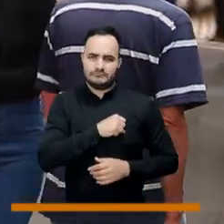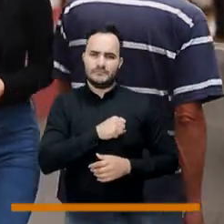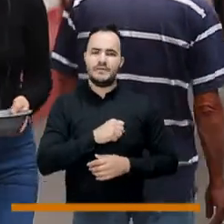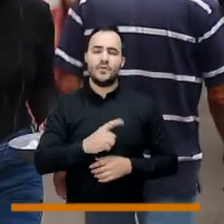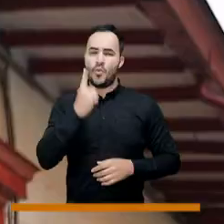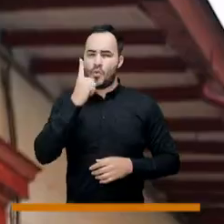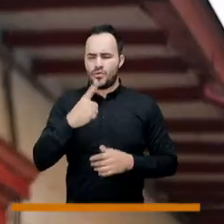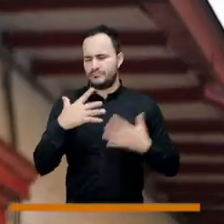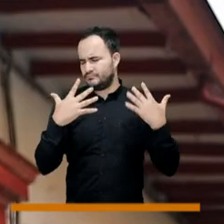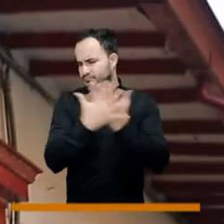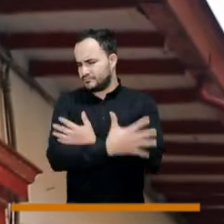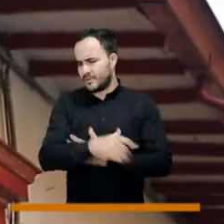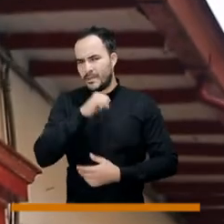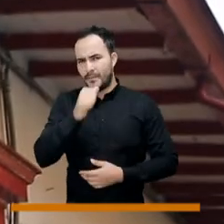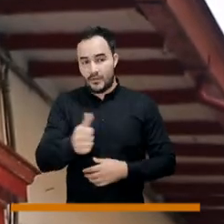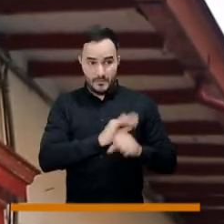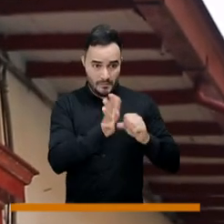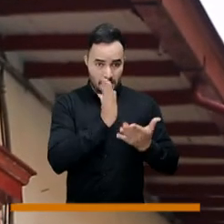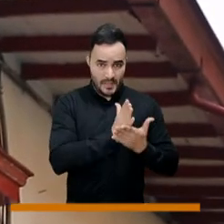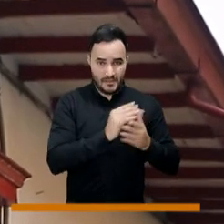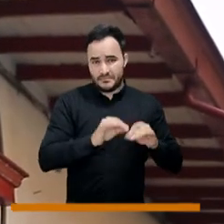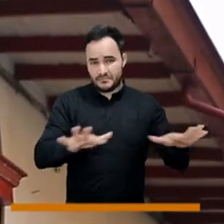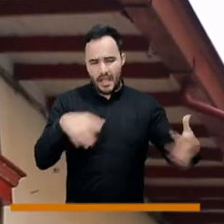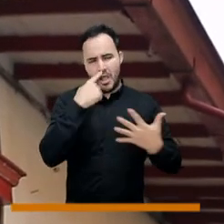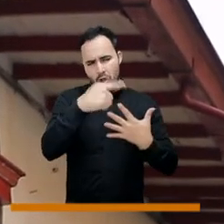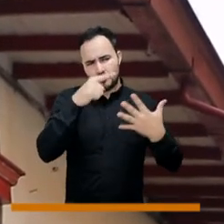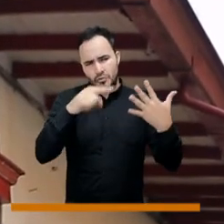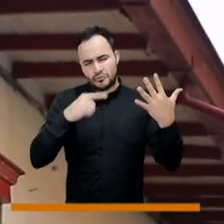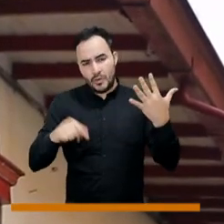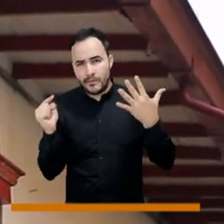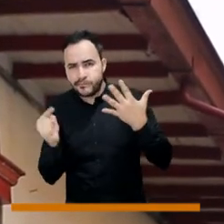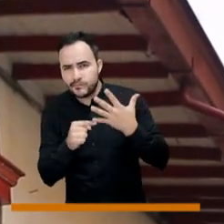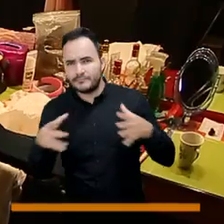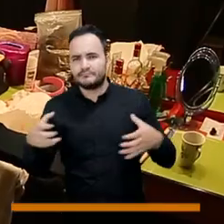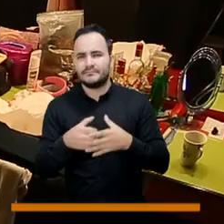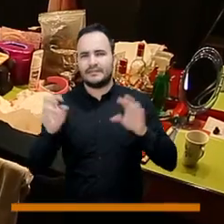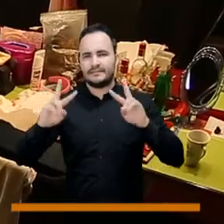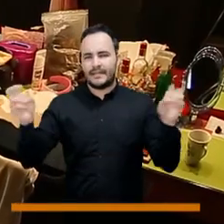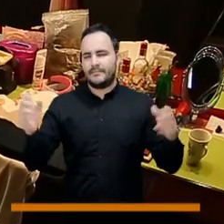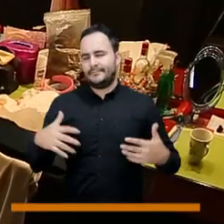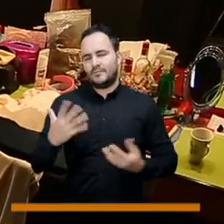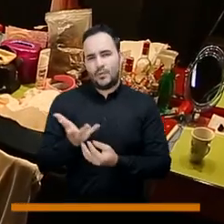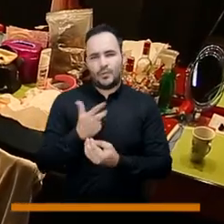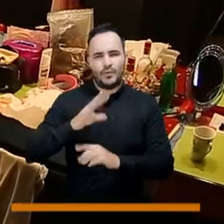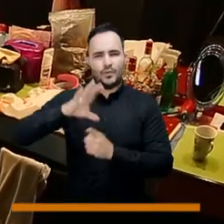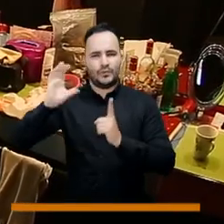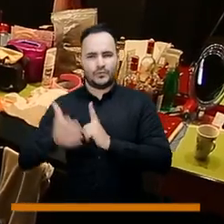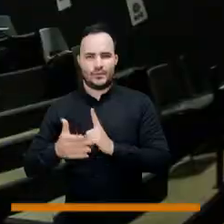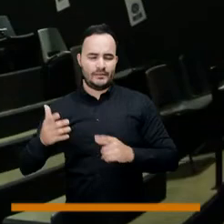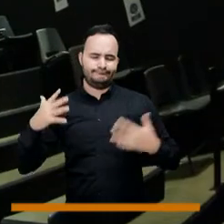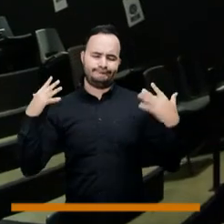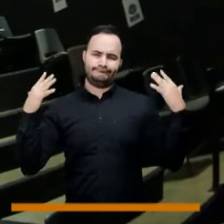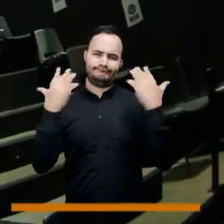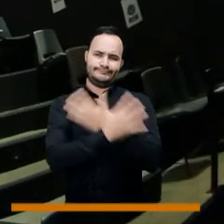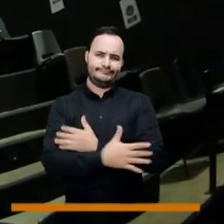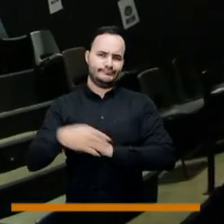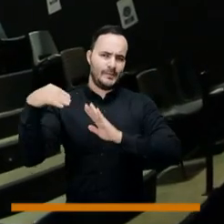la pandemia fue el sector artístico y cultural. Entonces, el estado que hoy encontramos es un estado lamentable, donde